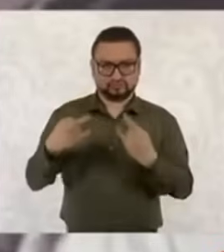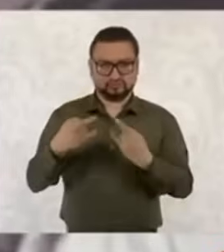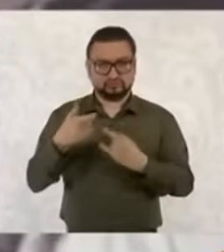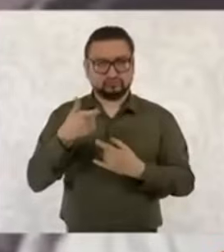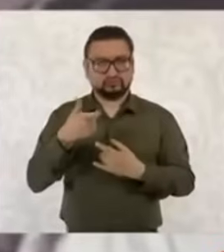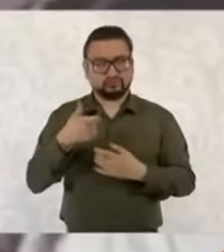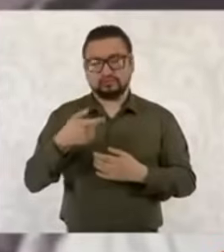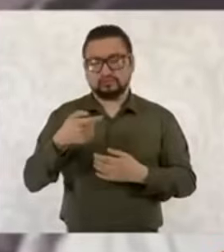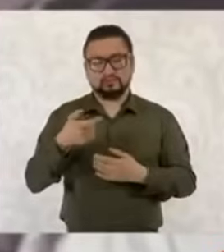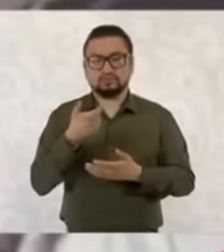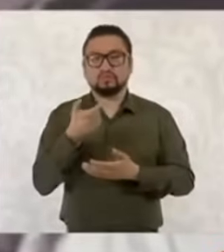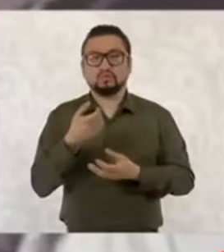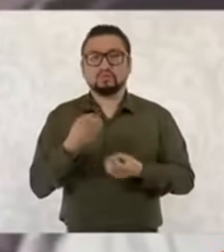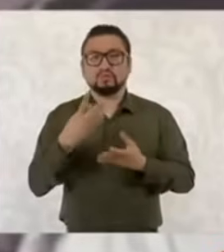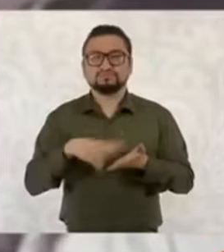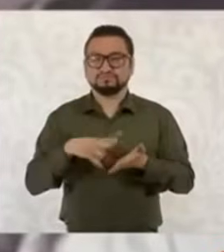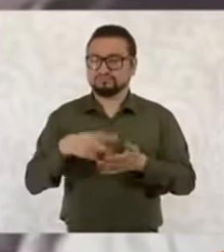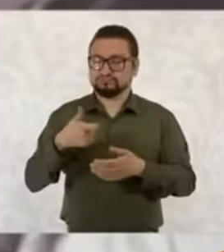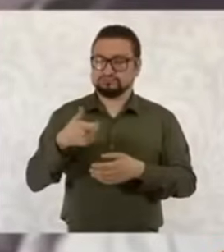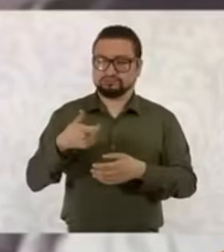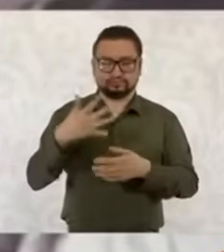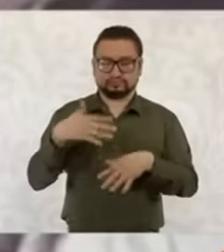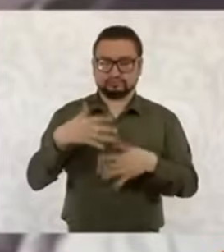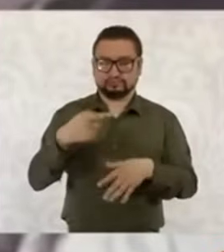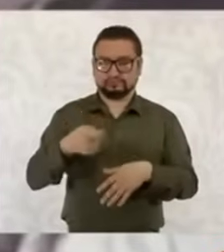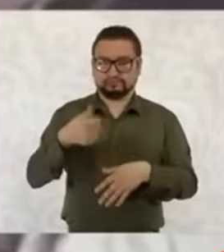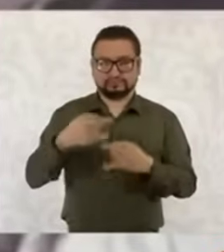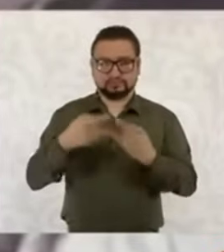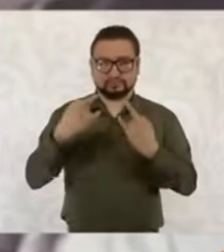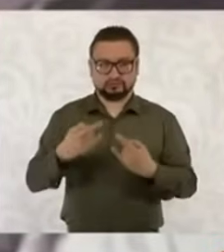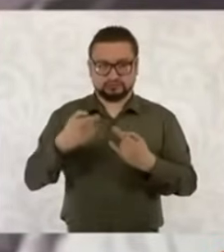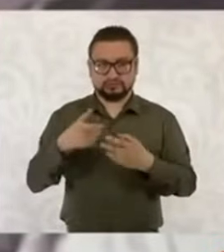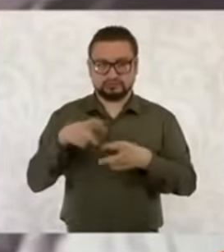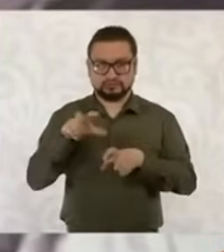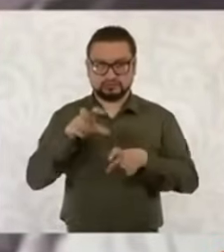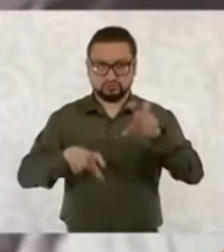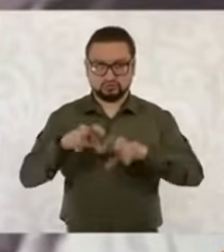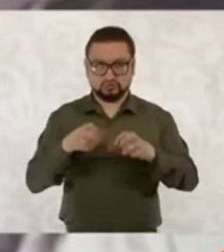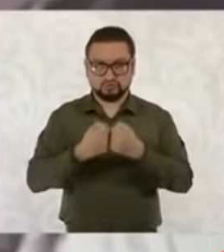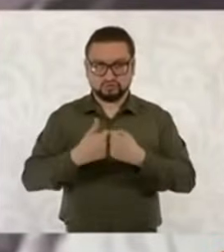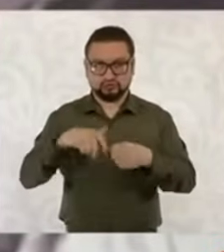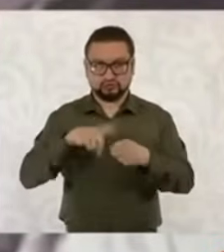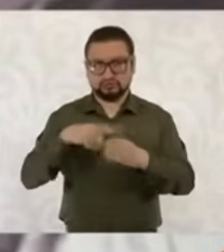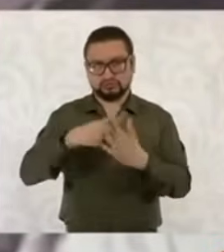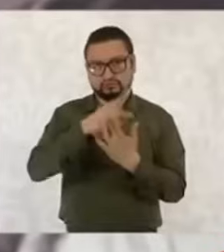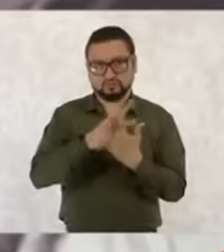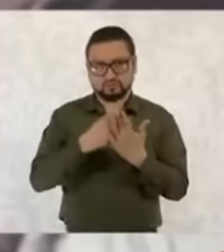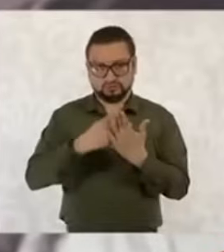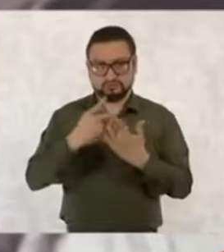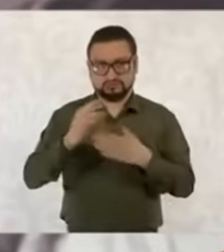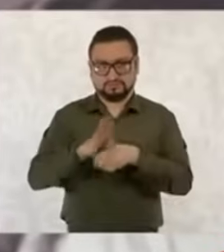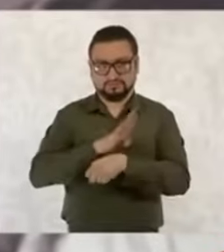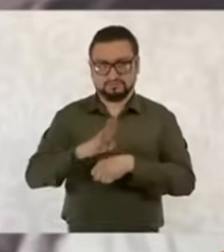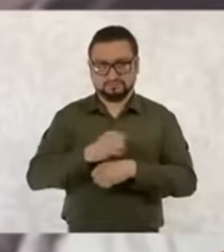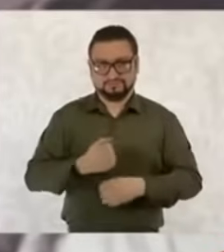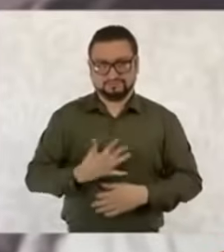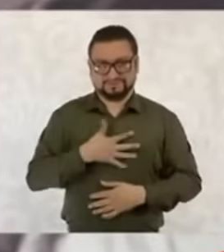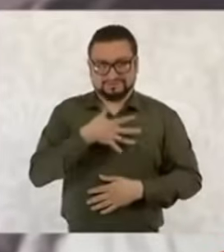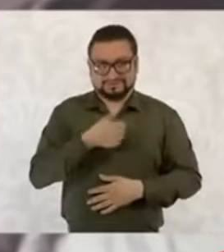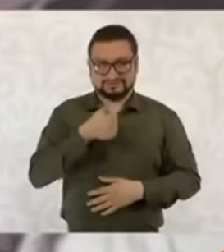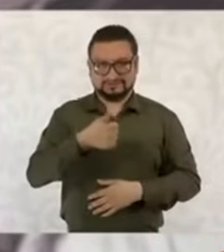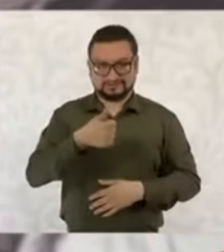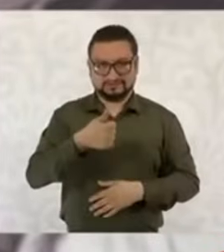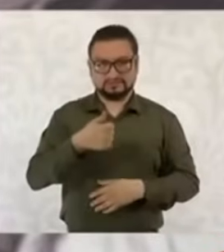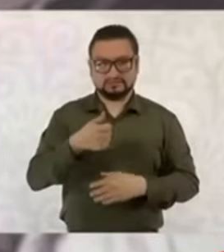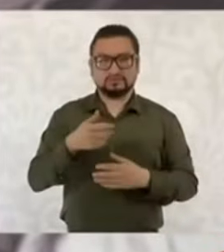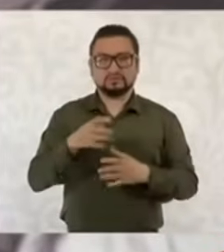monto histórico en gasto, en inversión social, ¿no? Los programas del bienestar alcanzan